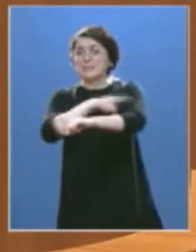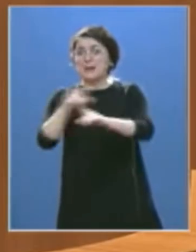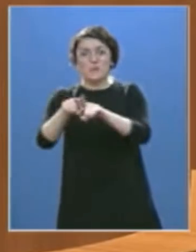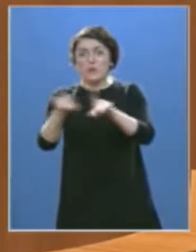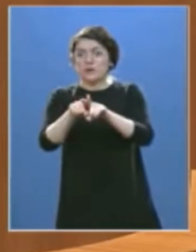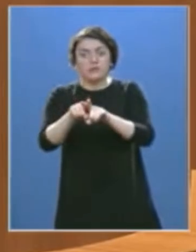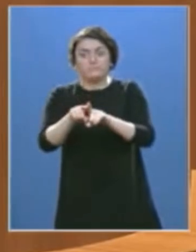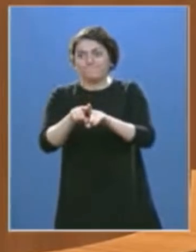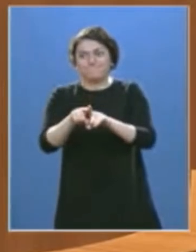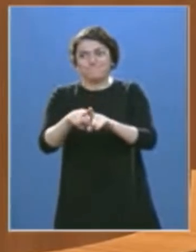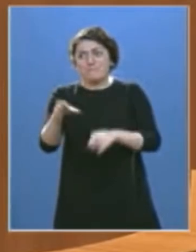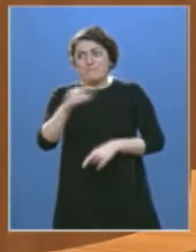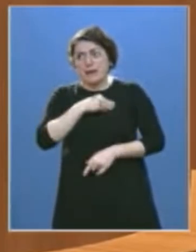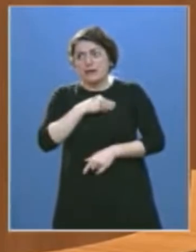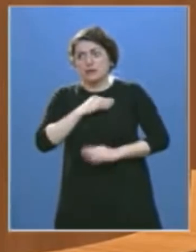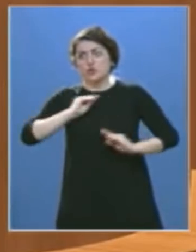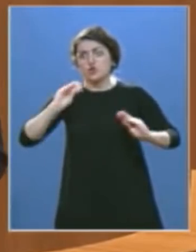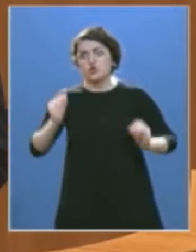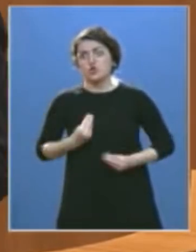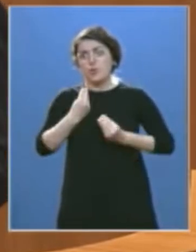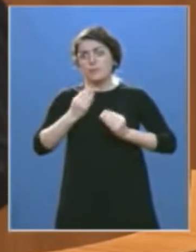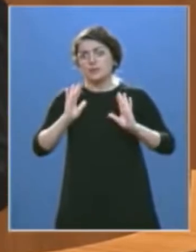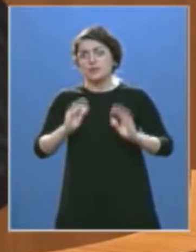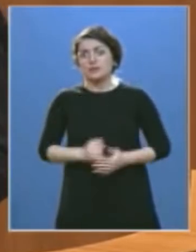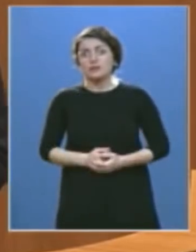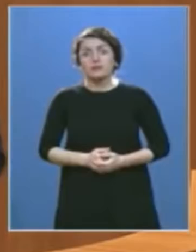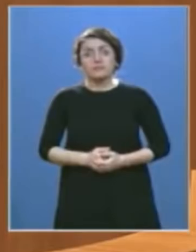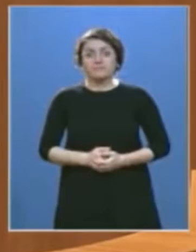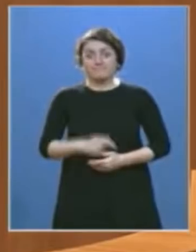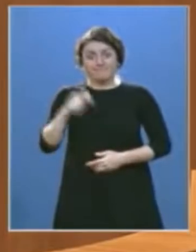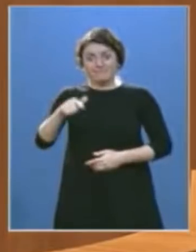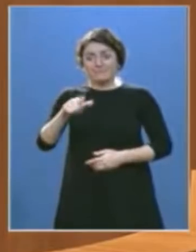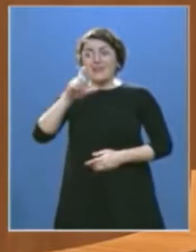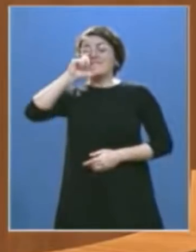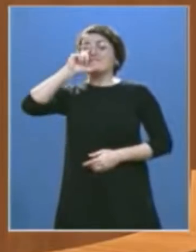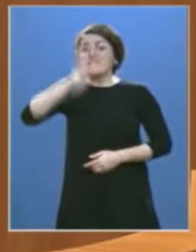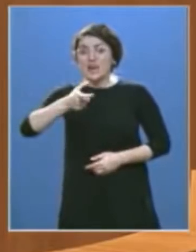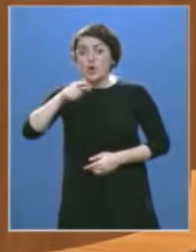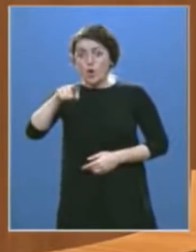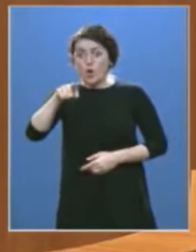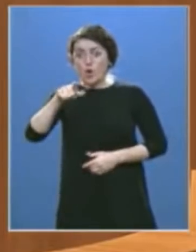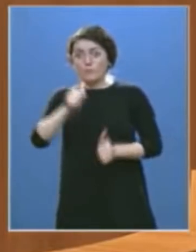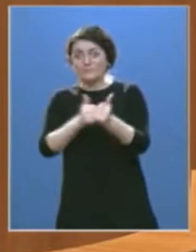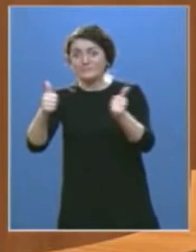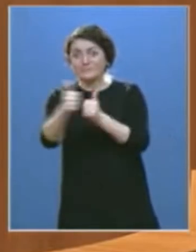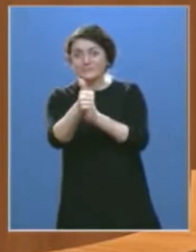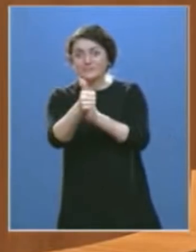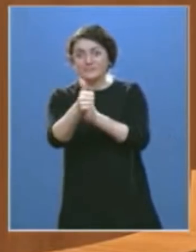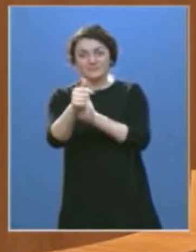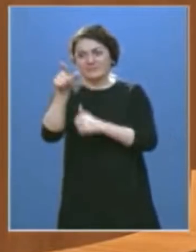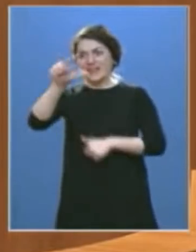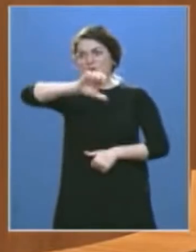triste sorpresa. É indubitable que o que aquí bendicen ustedes con Feijó a la cabeza abochorna en Europa.